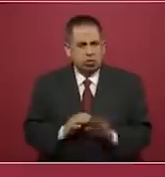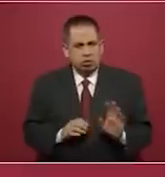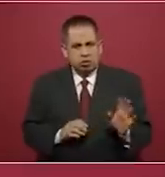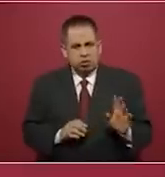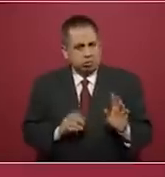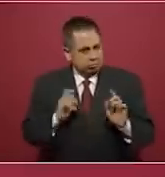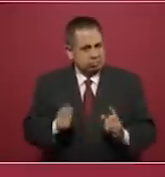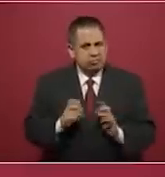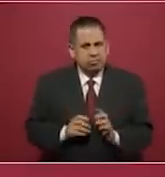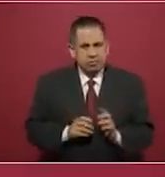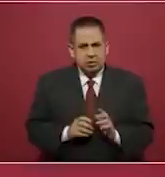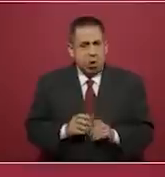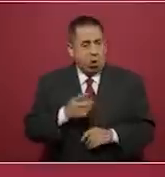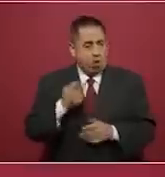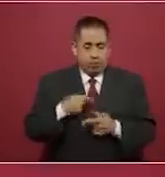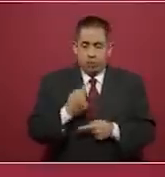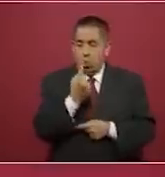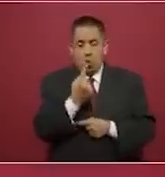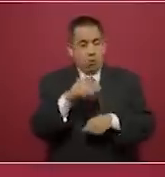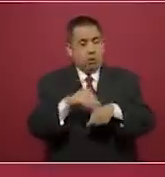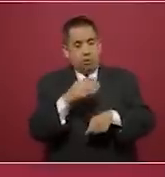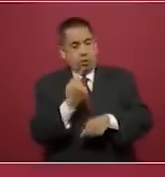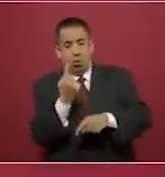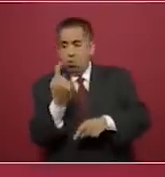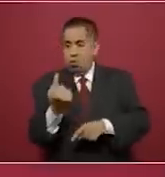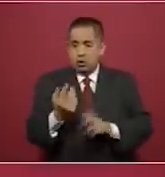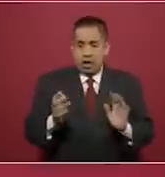tarea de un solo hombre